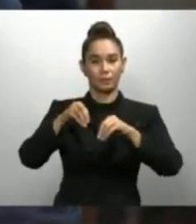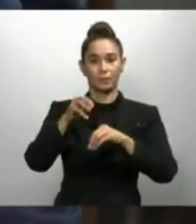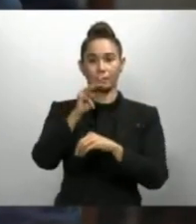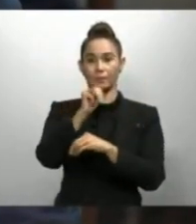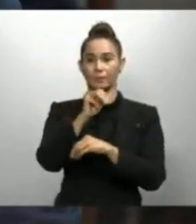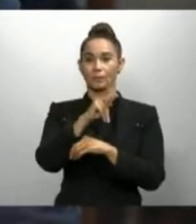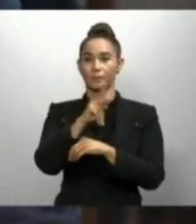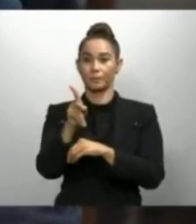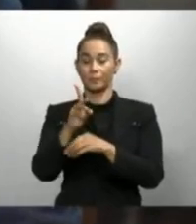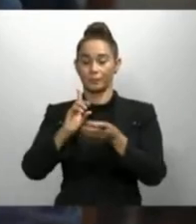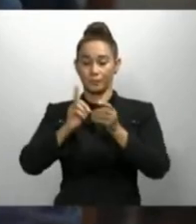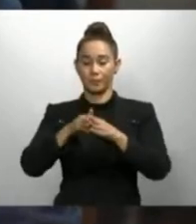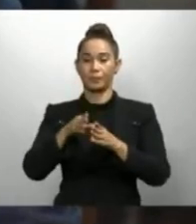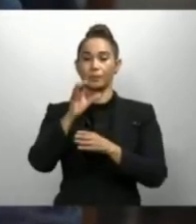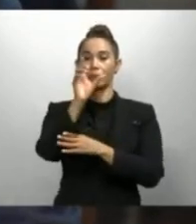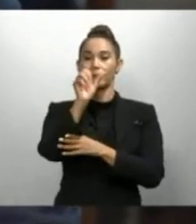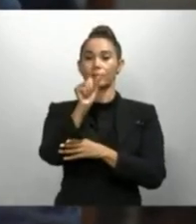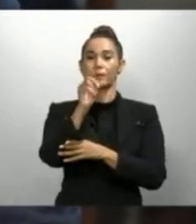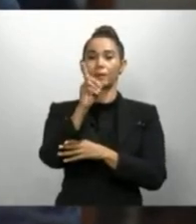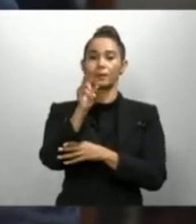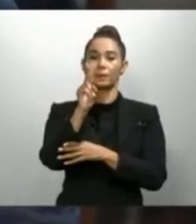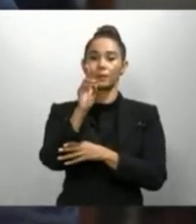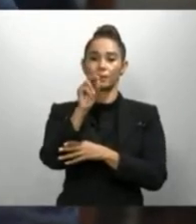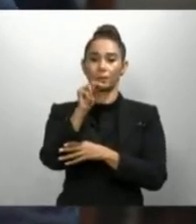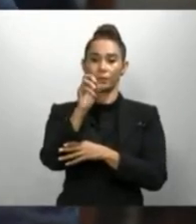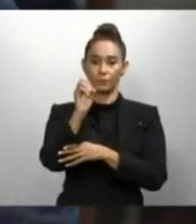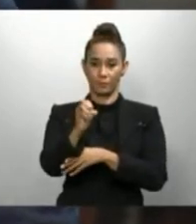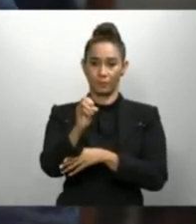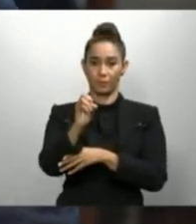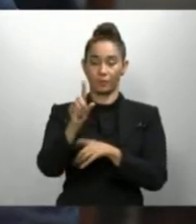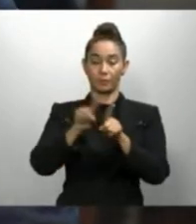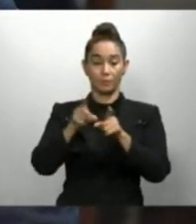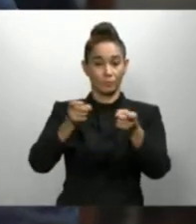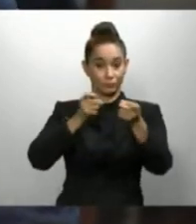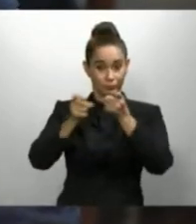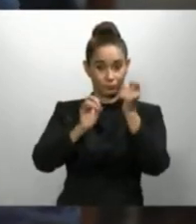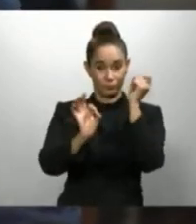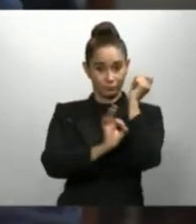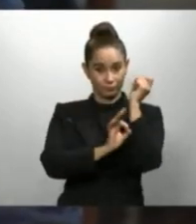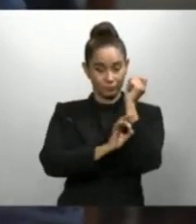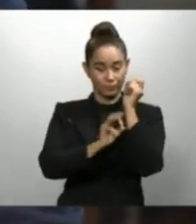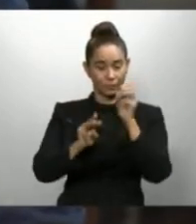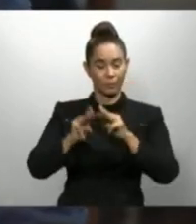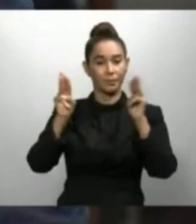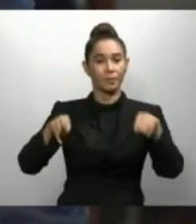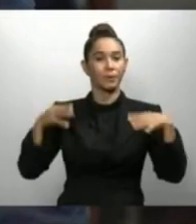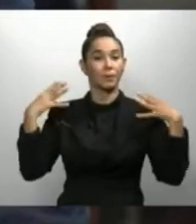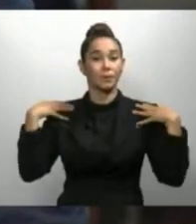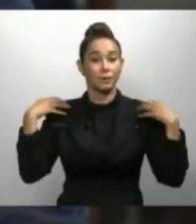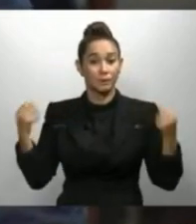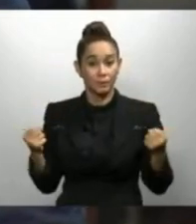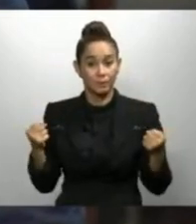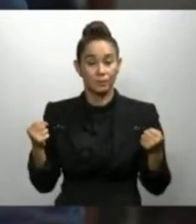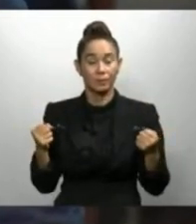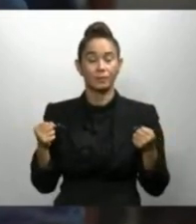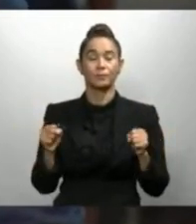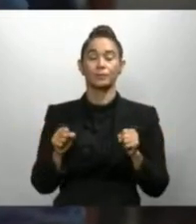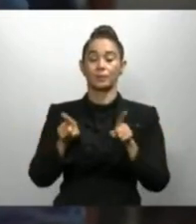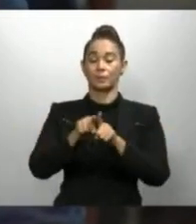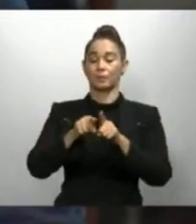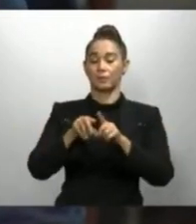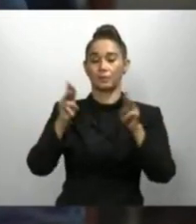Aduana, de la mano de la Dirección Nacional de Control de Drogas, el Ministerio de Salud y la Consultoría Jurídica del Poder